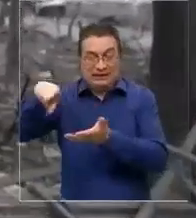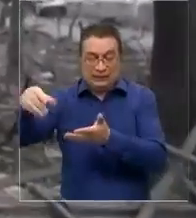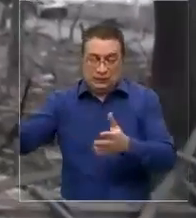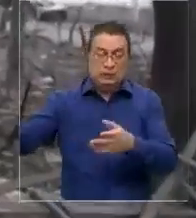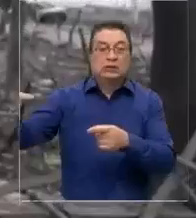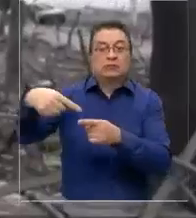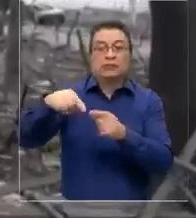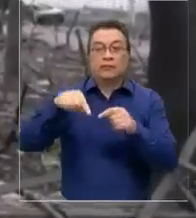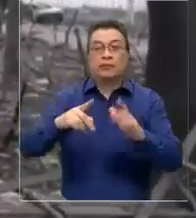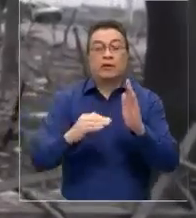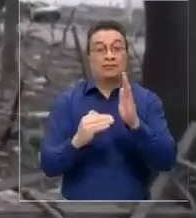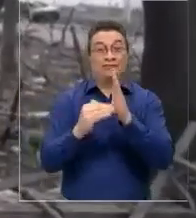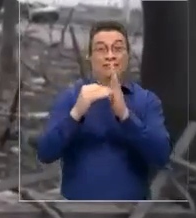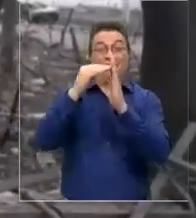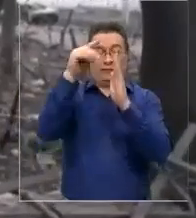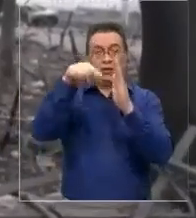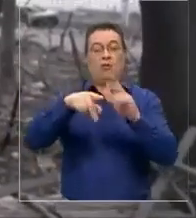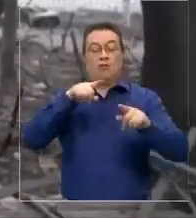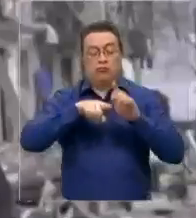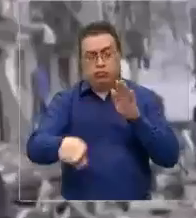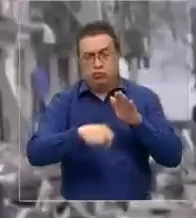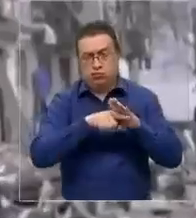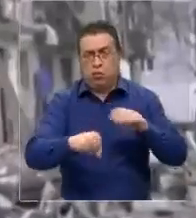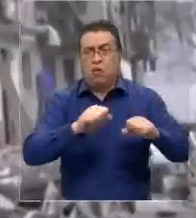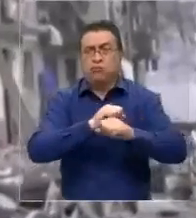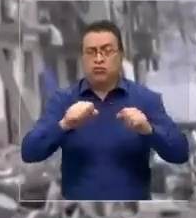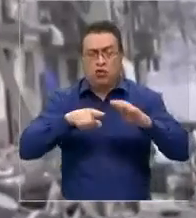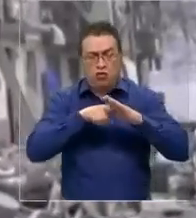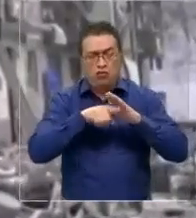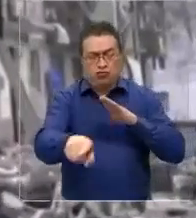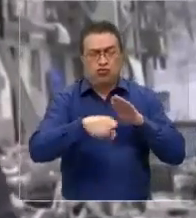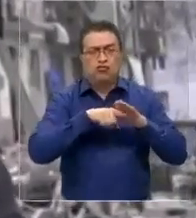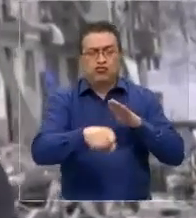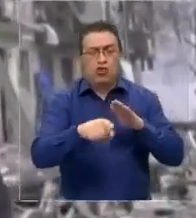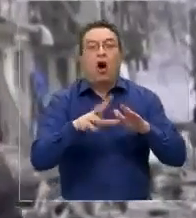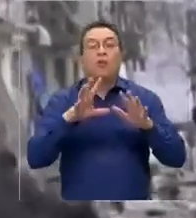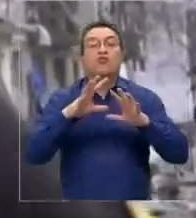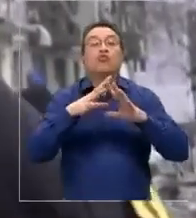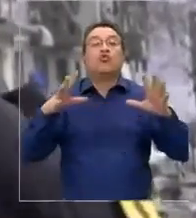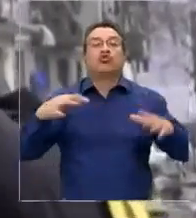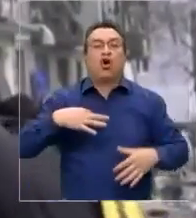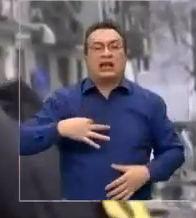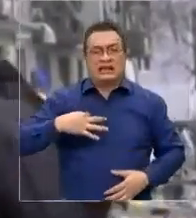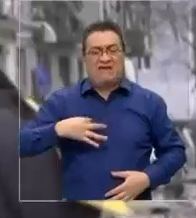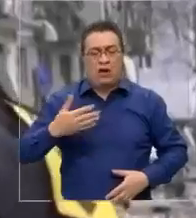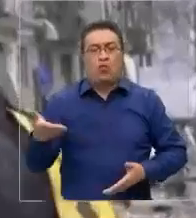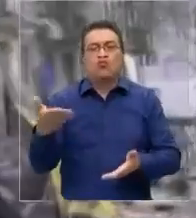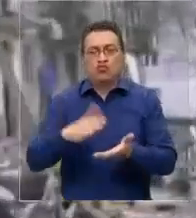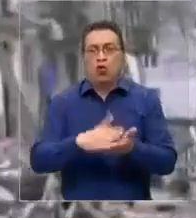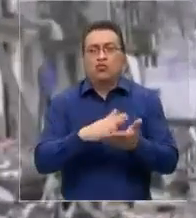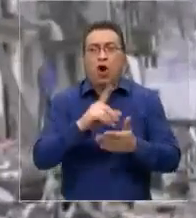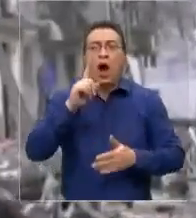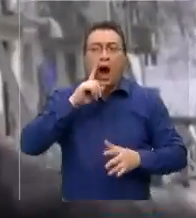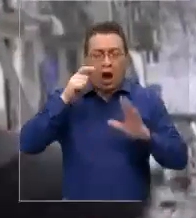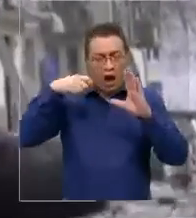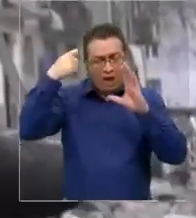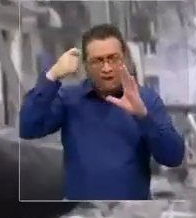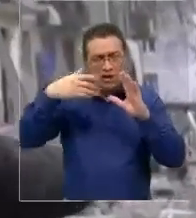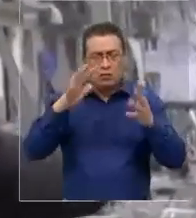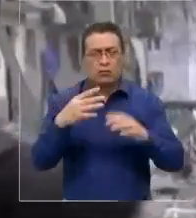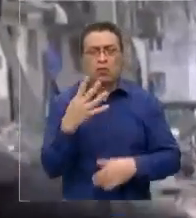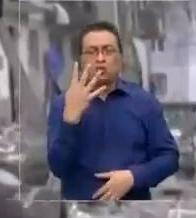Bombardearon el edificio residencial, lo golpearon con cohetes, muchos civiles murieron. Tengo videos de al menos